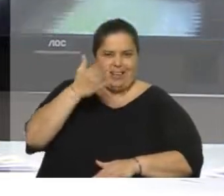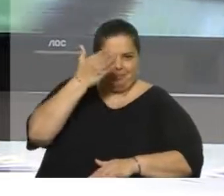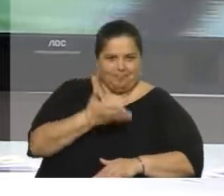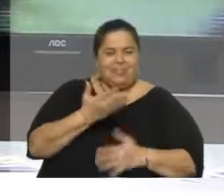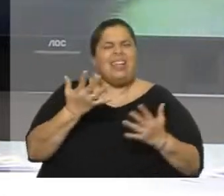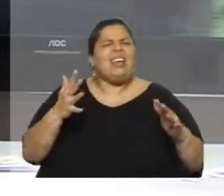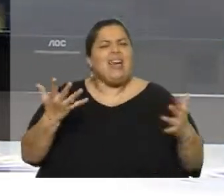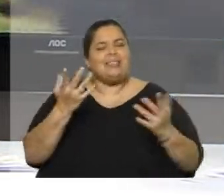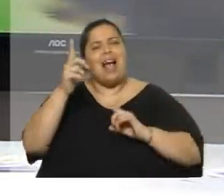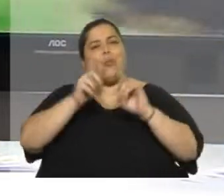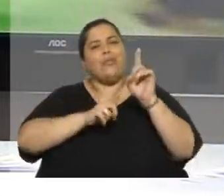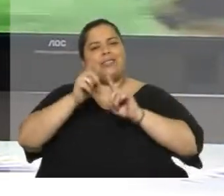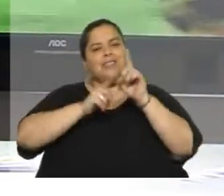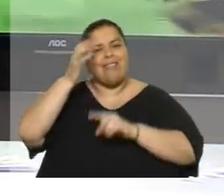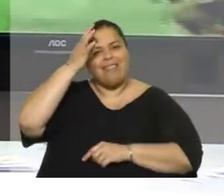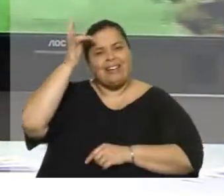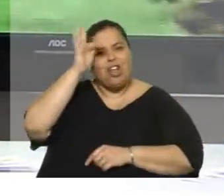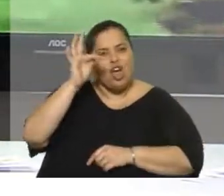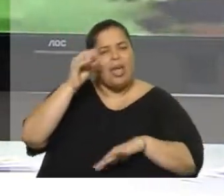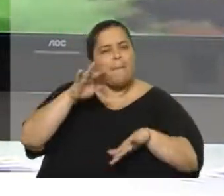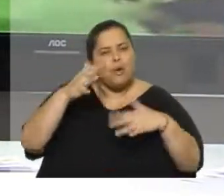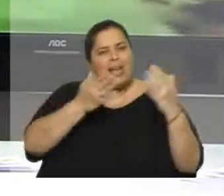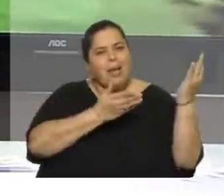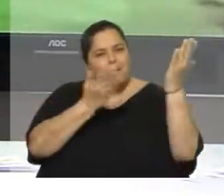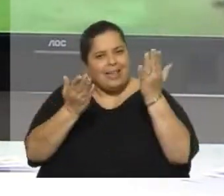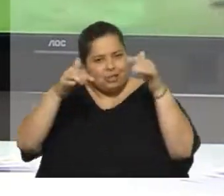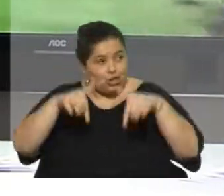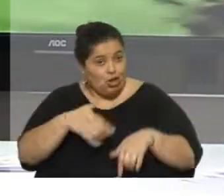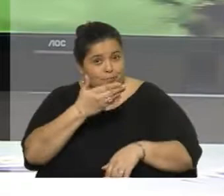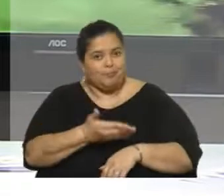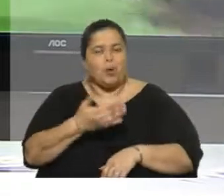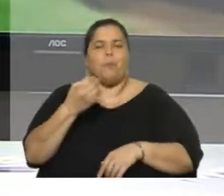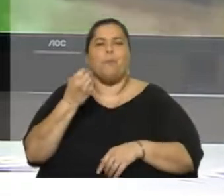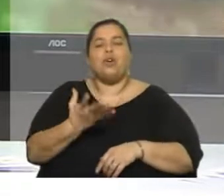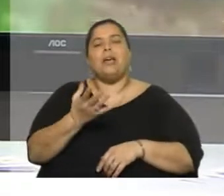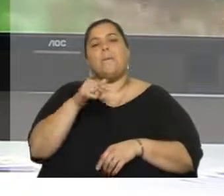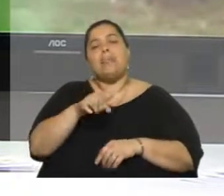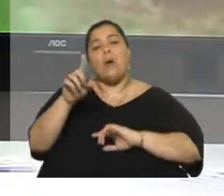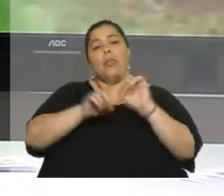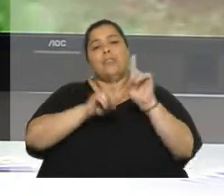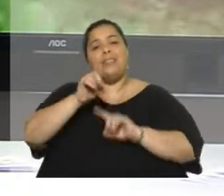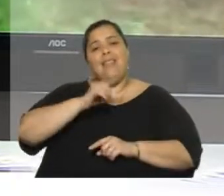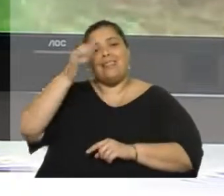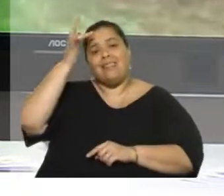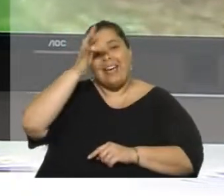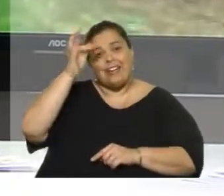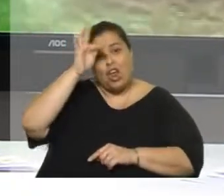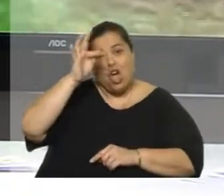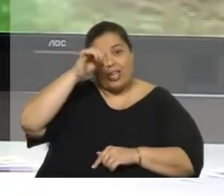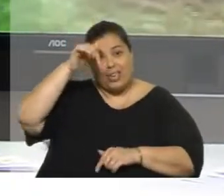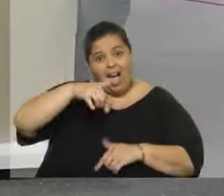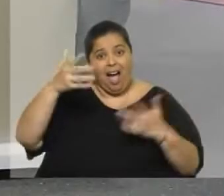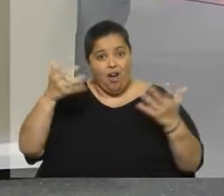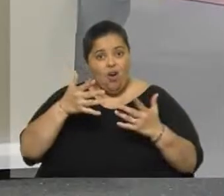la Universidad Tecnológica? ¿Por qué la invitación? Bueno, la Universidad Tecnológica está desarrollándose en estos momentos en